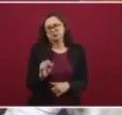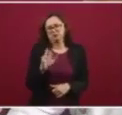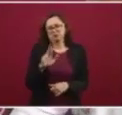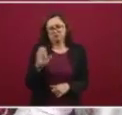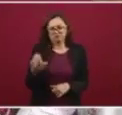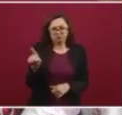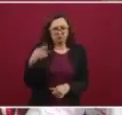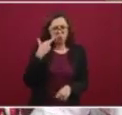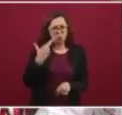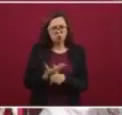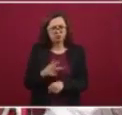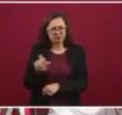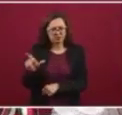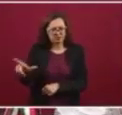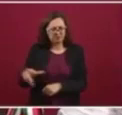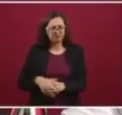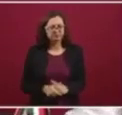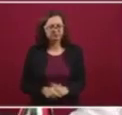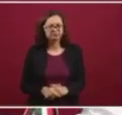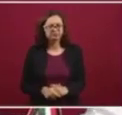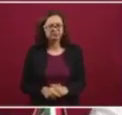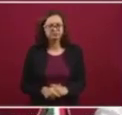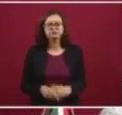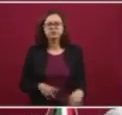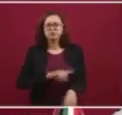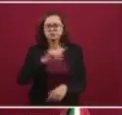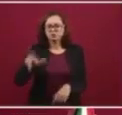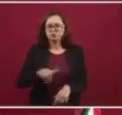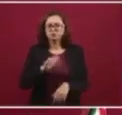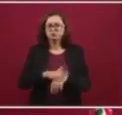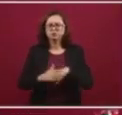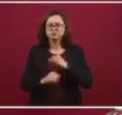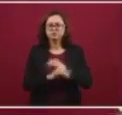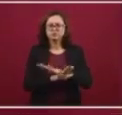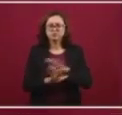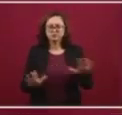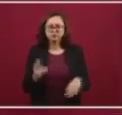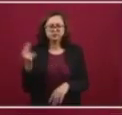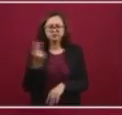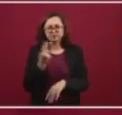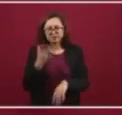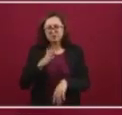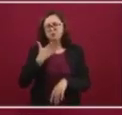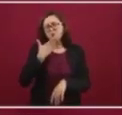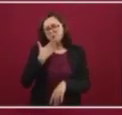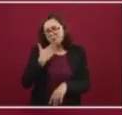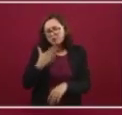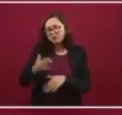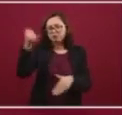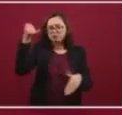Exteriores, básicamente, y él les va a informar. Hay que verlo, porque